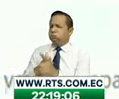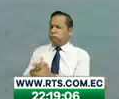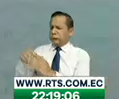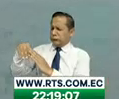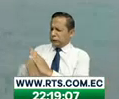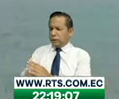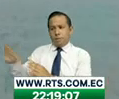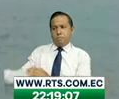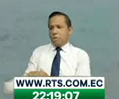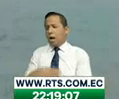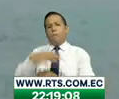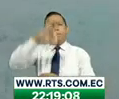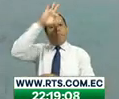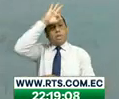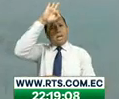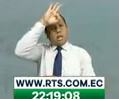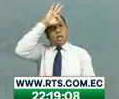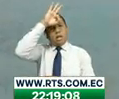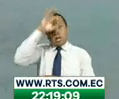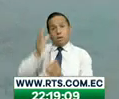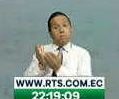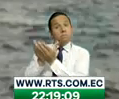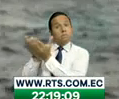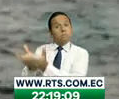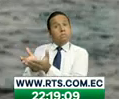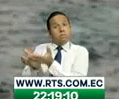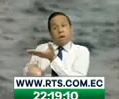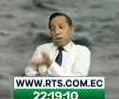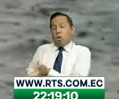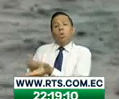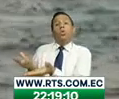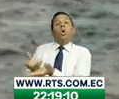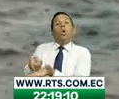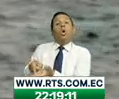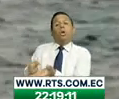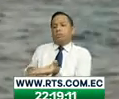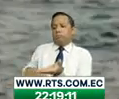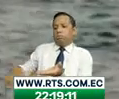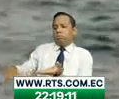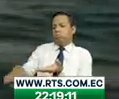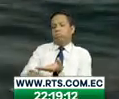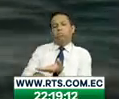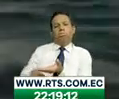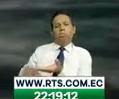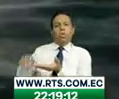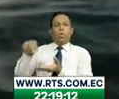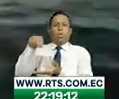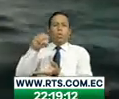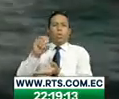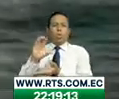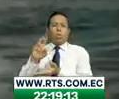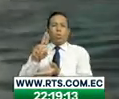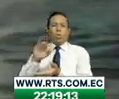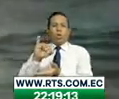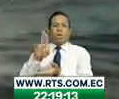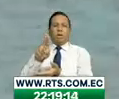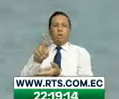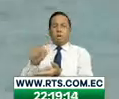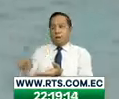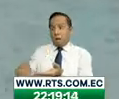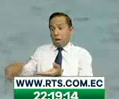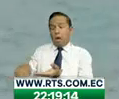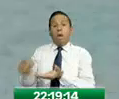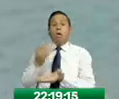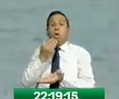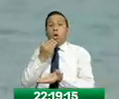hospital. El barco, según informan, está actualmente estacionado frente a Nukujiba. Los marineros y su capitán no han estado en